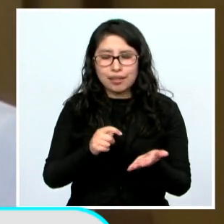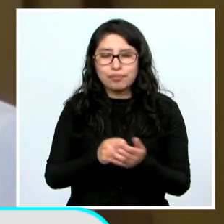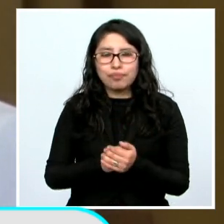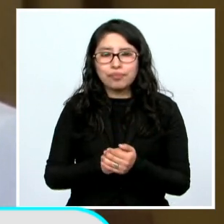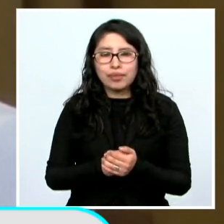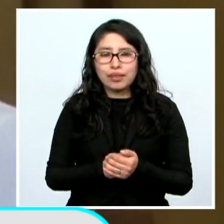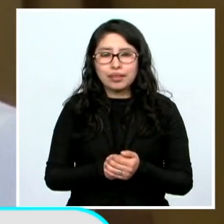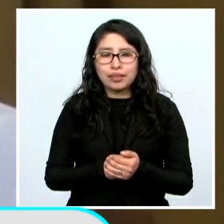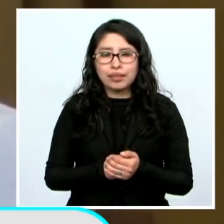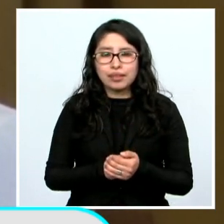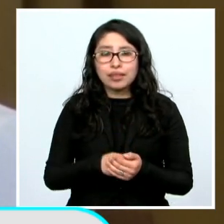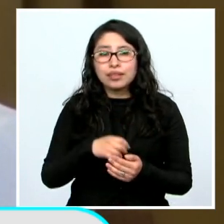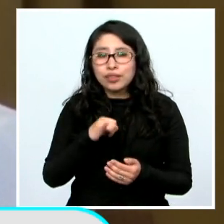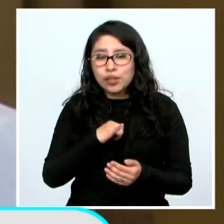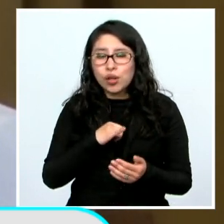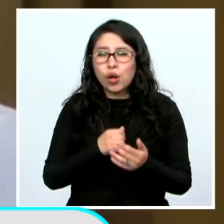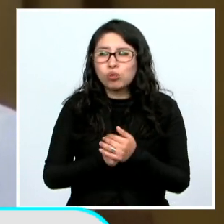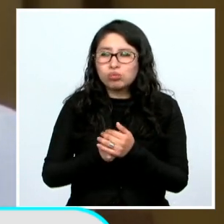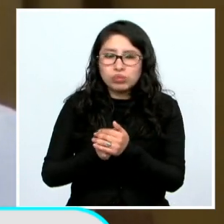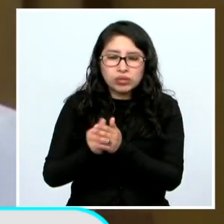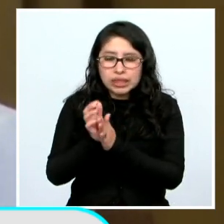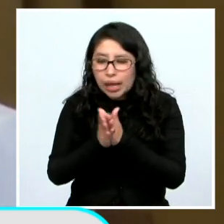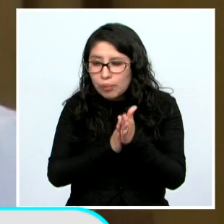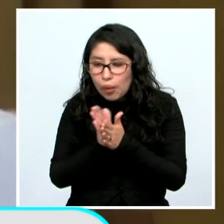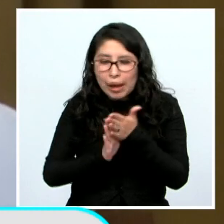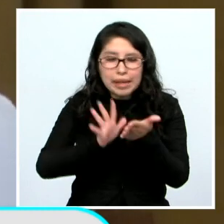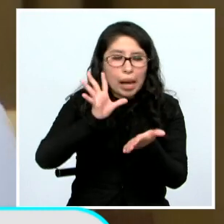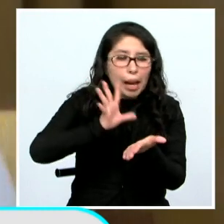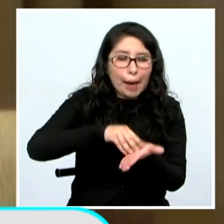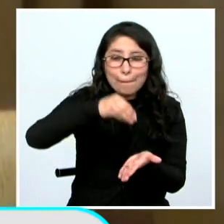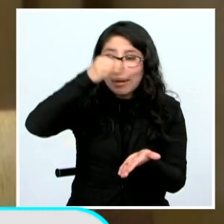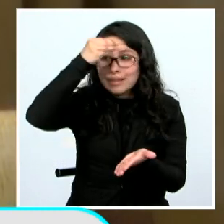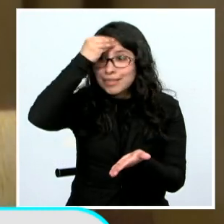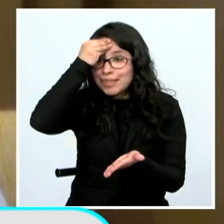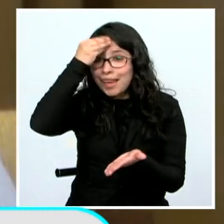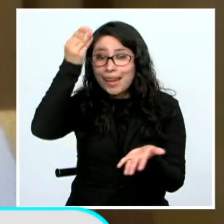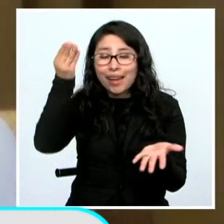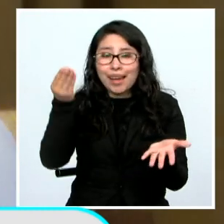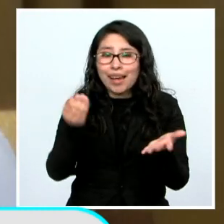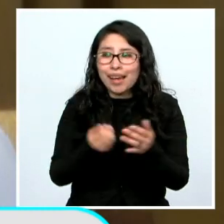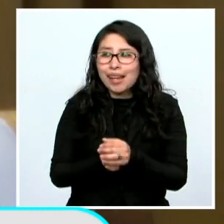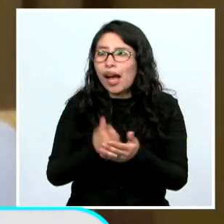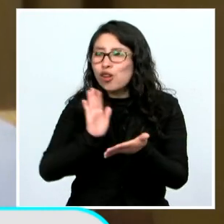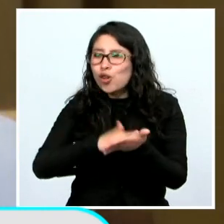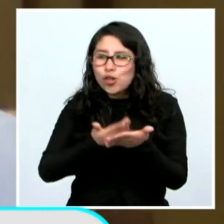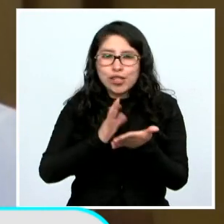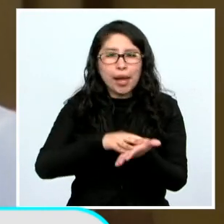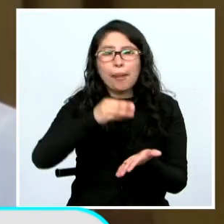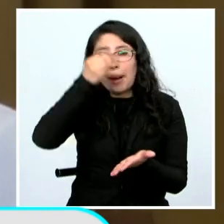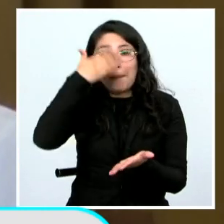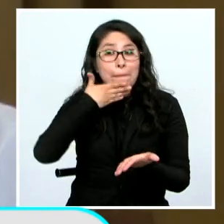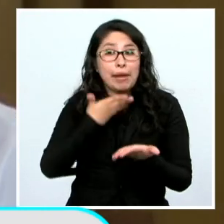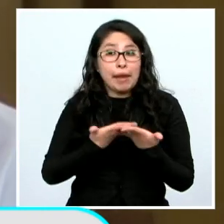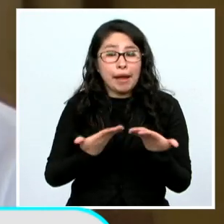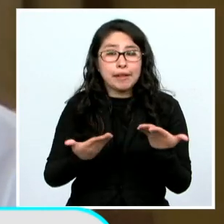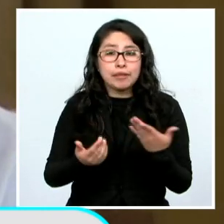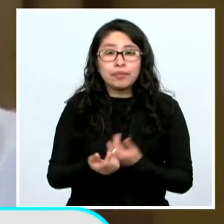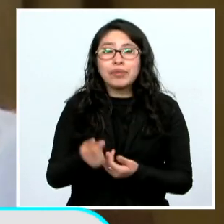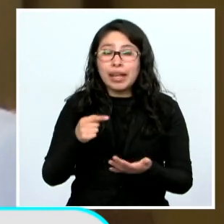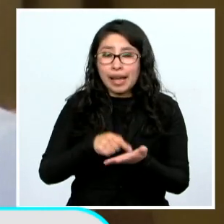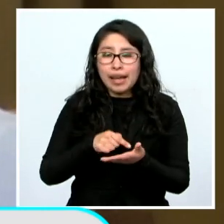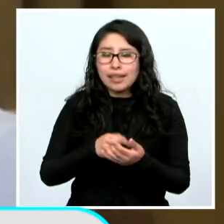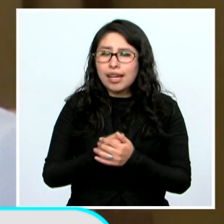de hacer y aprender y de repente que me salen muy ricos unos platitos de pescado. Pero ese fue un